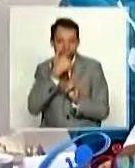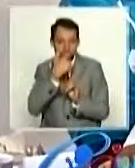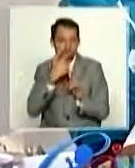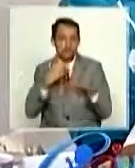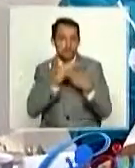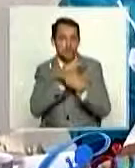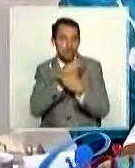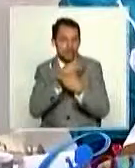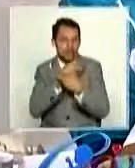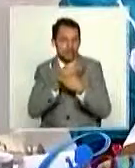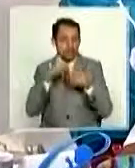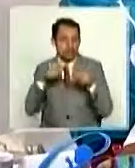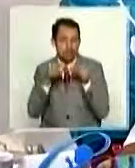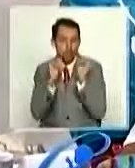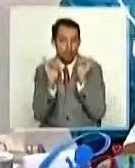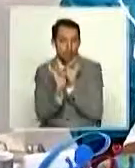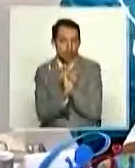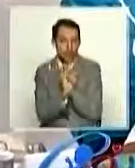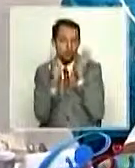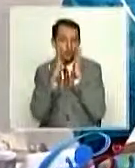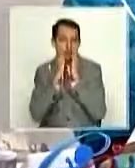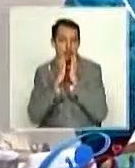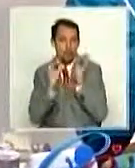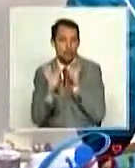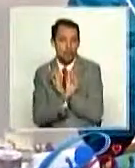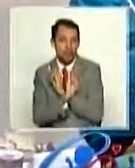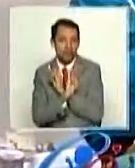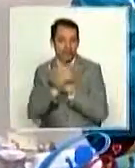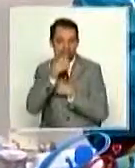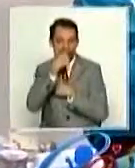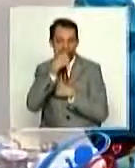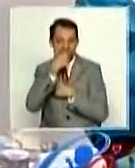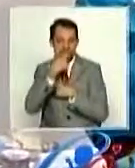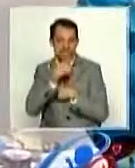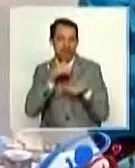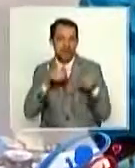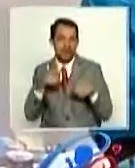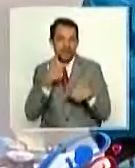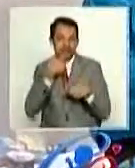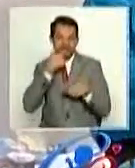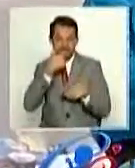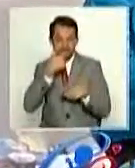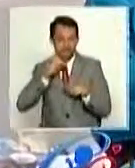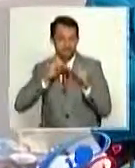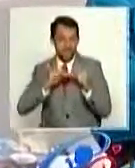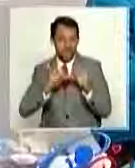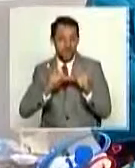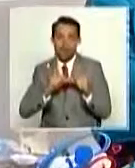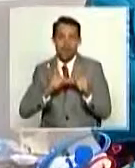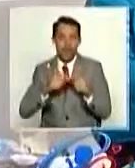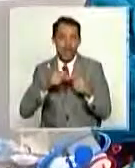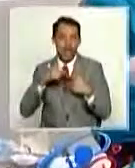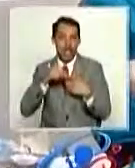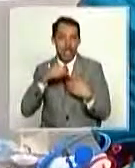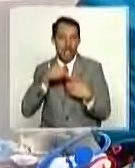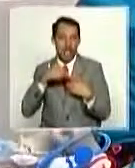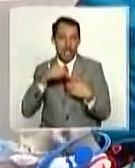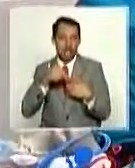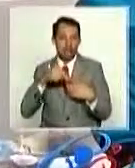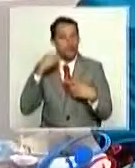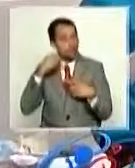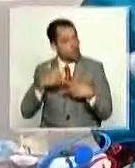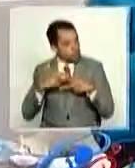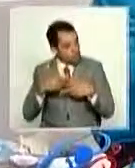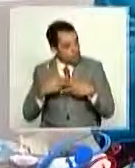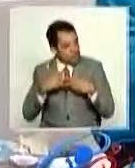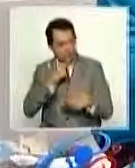se va adelgazando la cara y las prótesis van quedando sueltas. Entonces ya no las va a retener nada. Eso también tenemos que tenerlo muy claro.